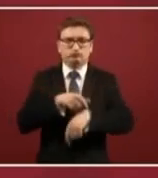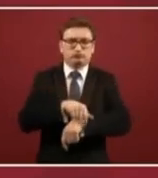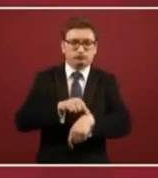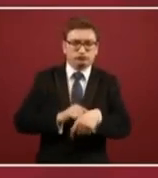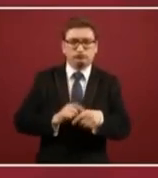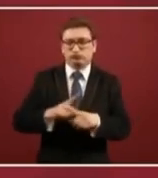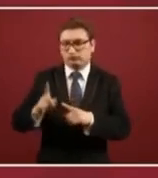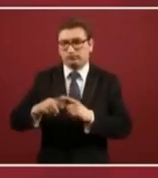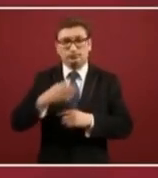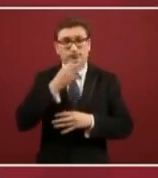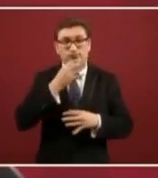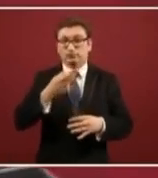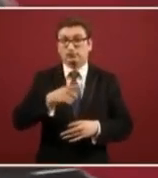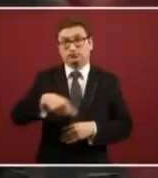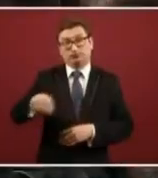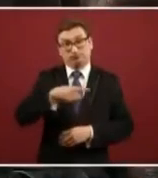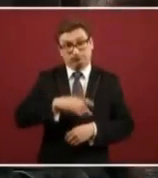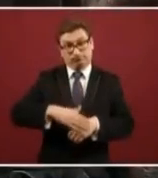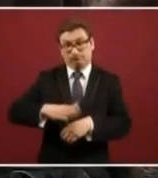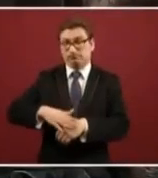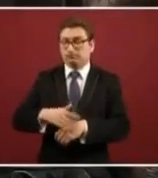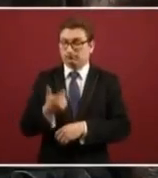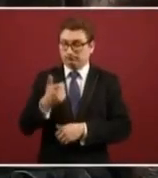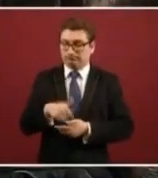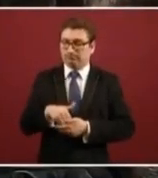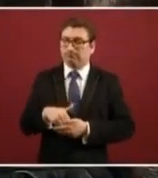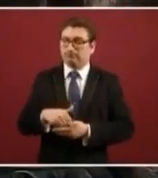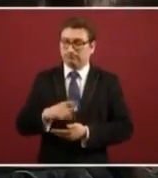empiecen a hacer sus ahorros.